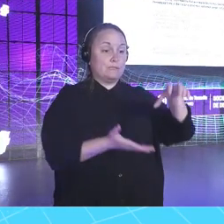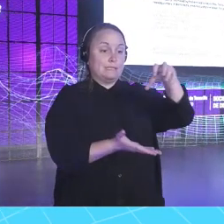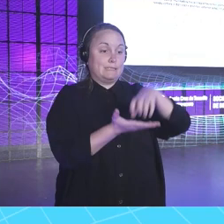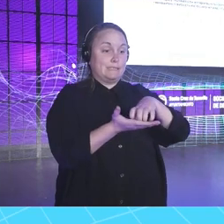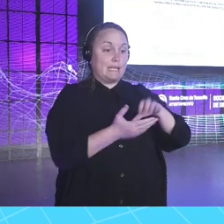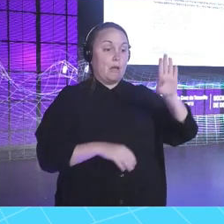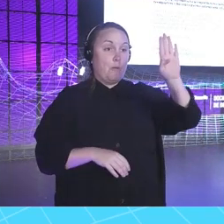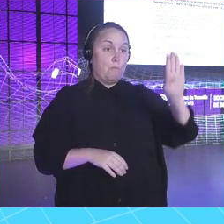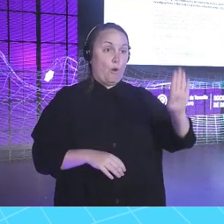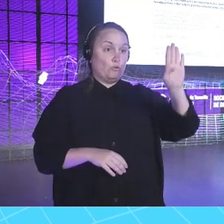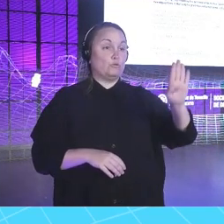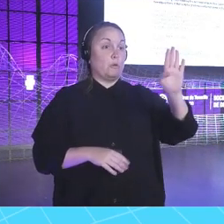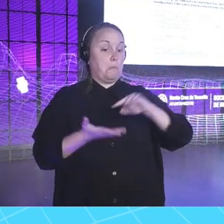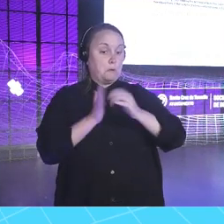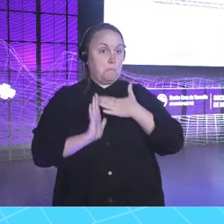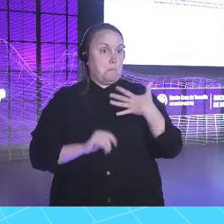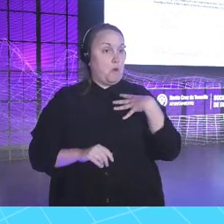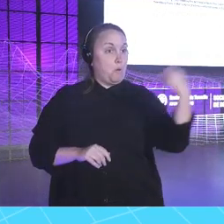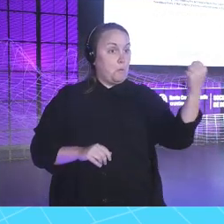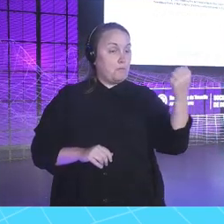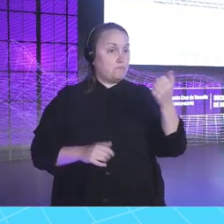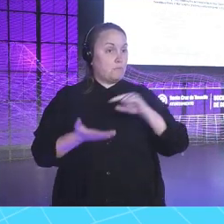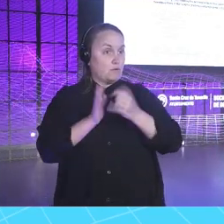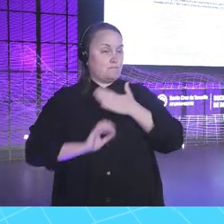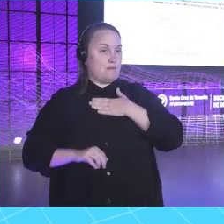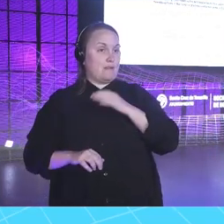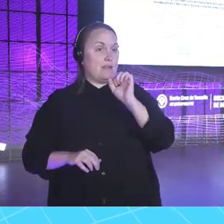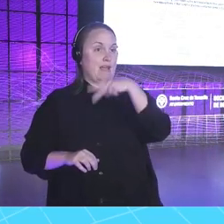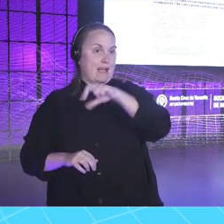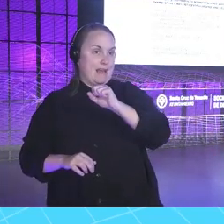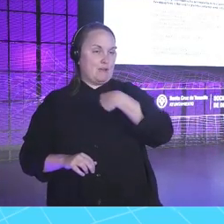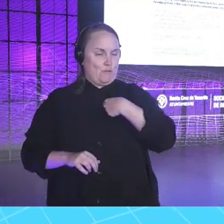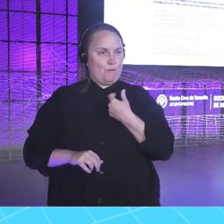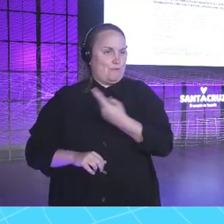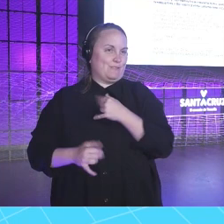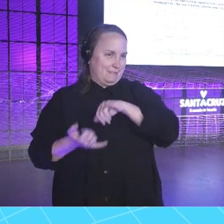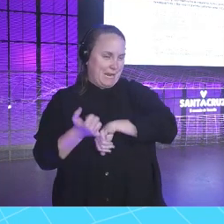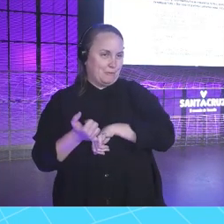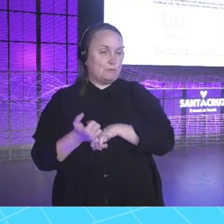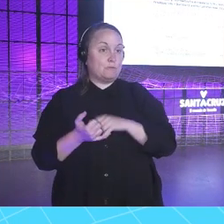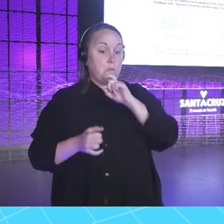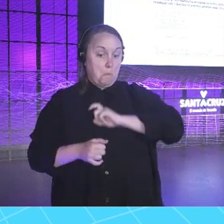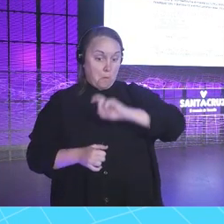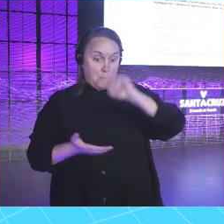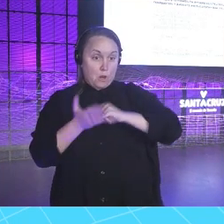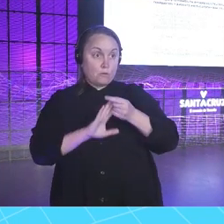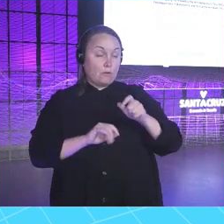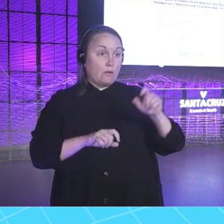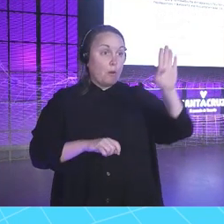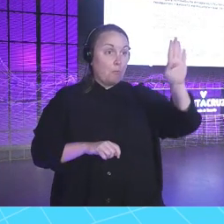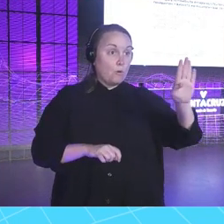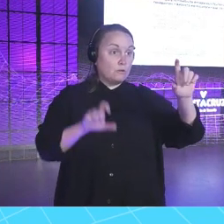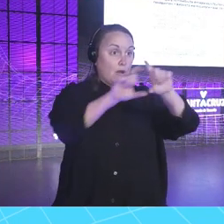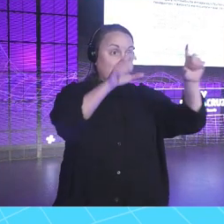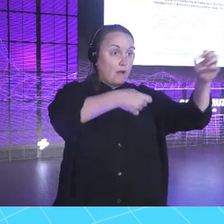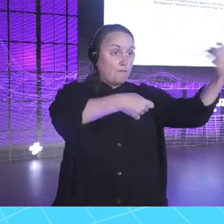adquirió compró nuestro proyecto un proyecto que habíamos confundado Ana y yo Ana y yo estamos casados y Nuestra Empresa pasó a ser